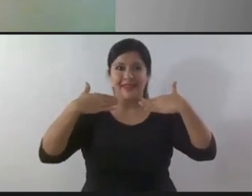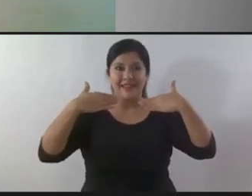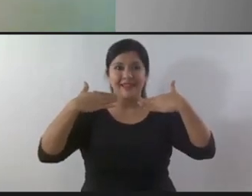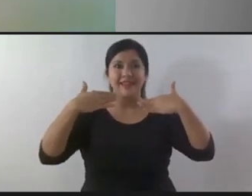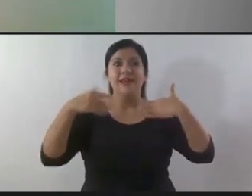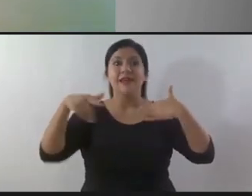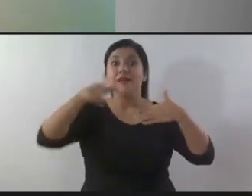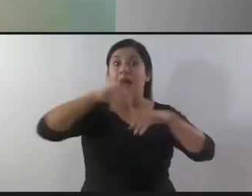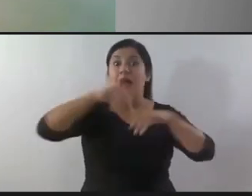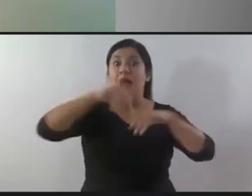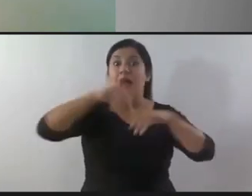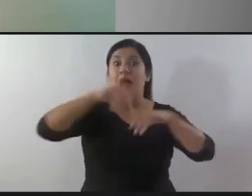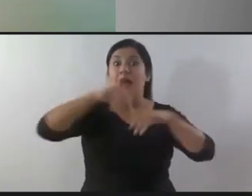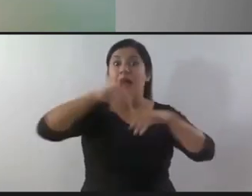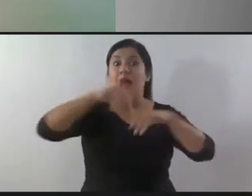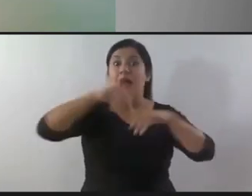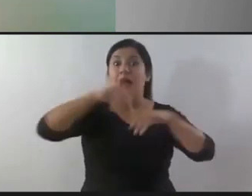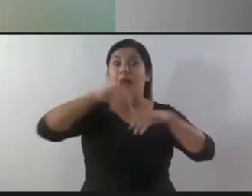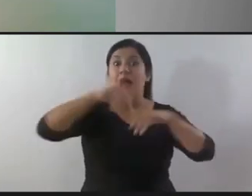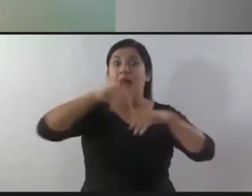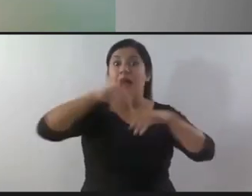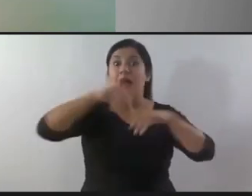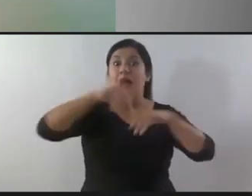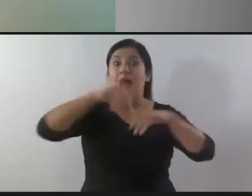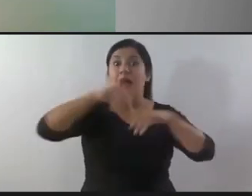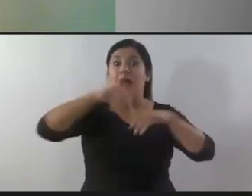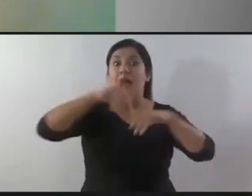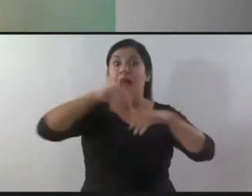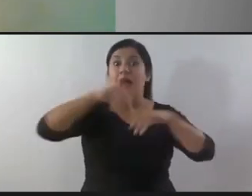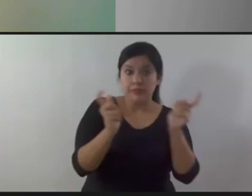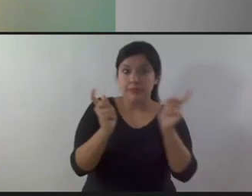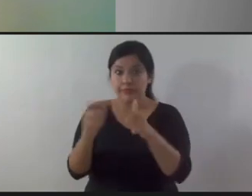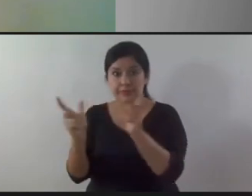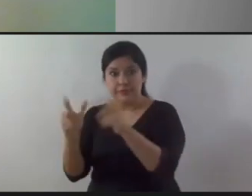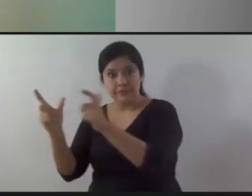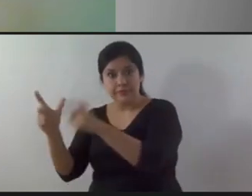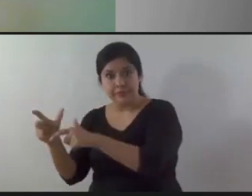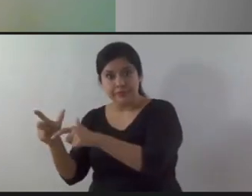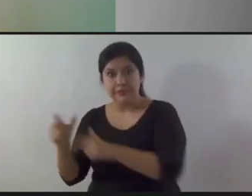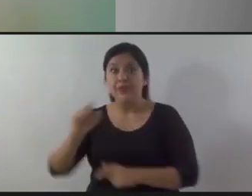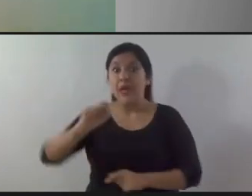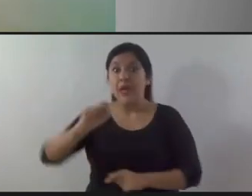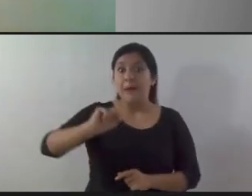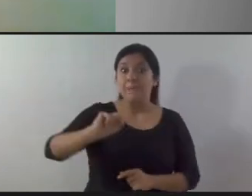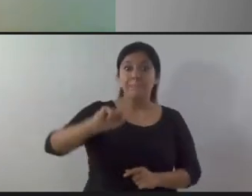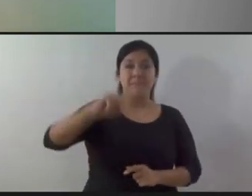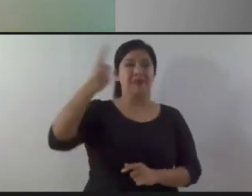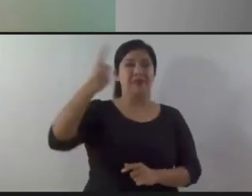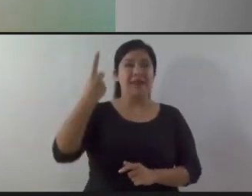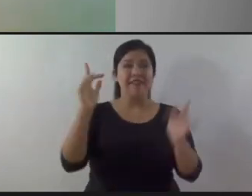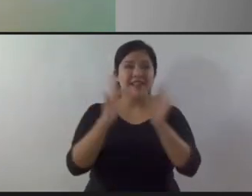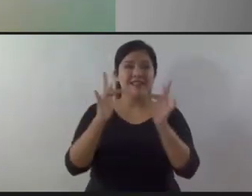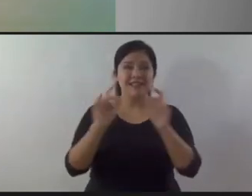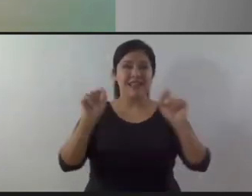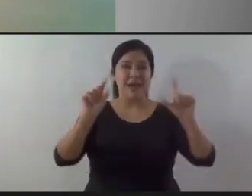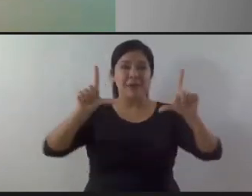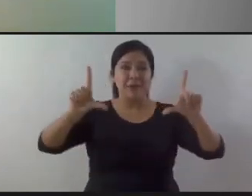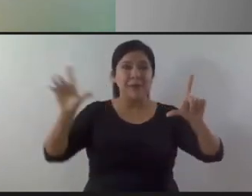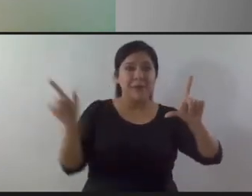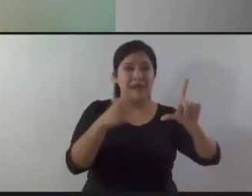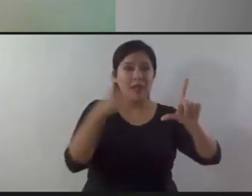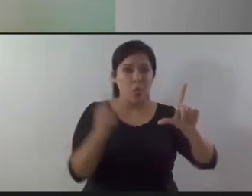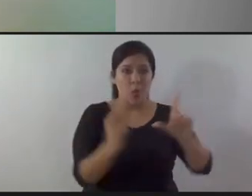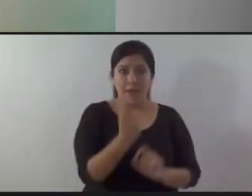comienzo, este año tiene 4 encuentros, es la primera vez que lo hacemos en formato virtual. El